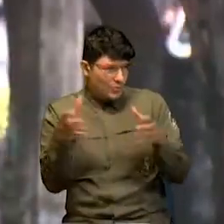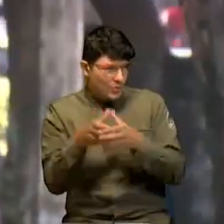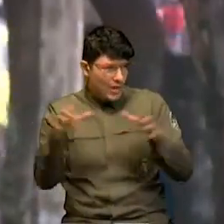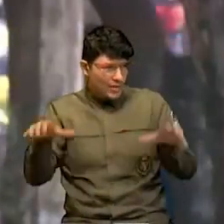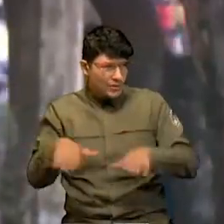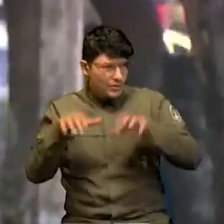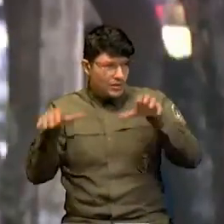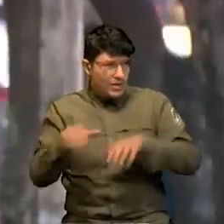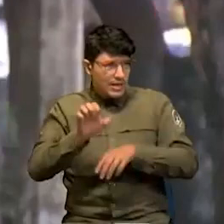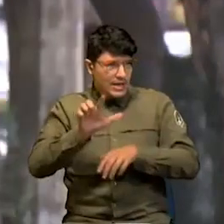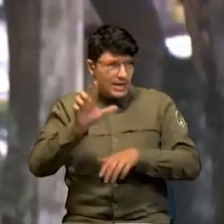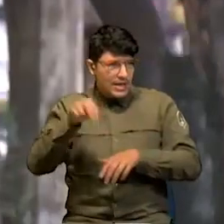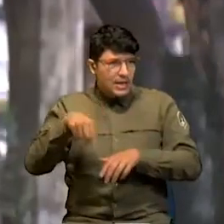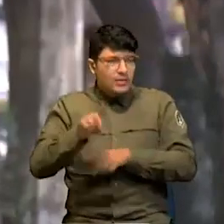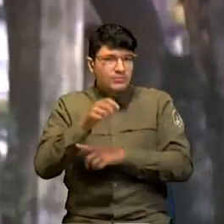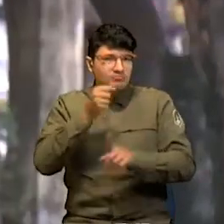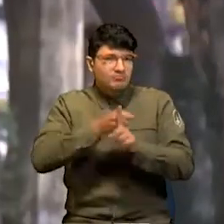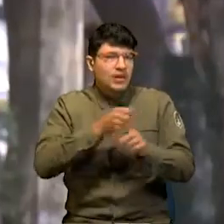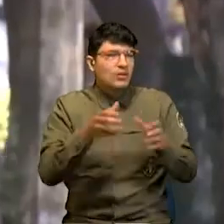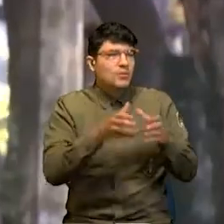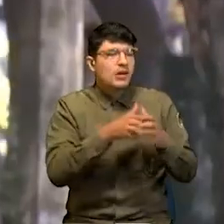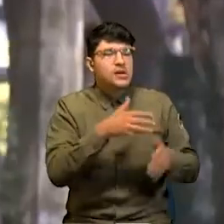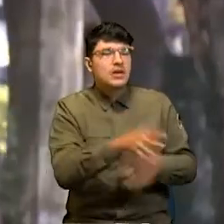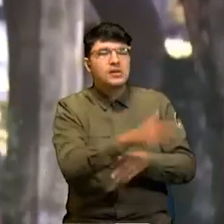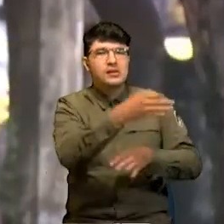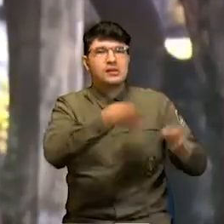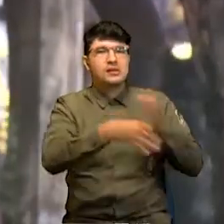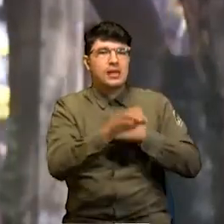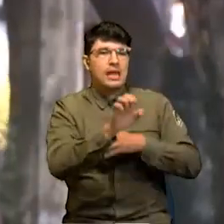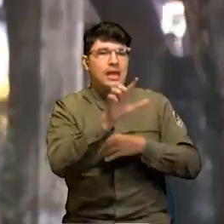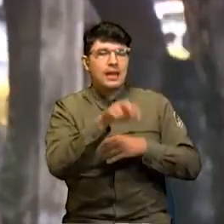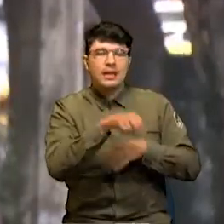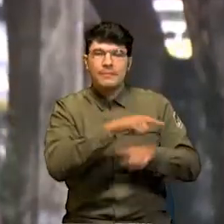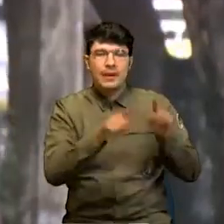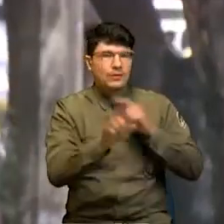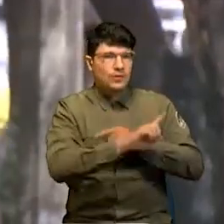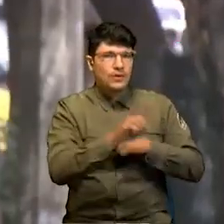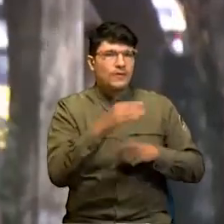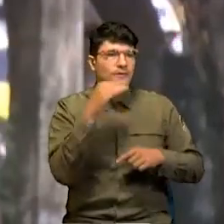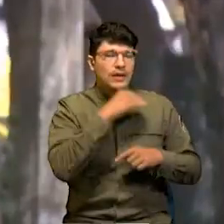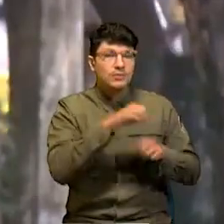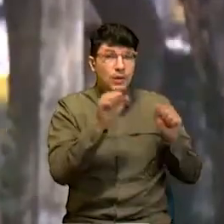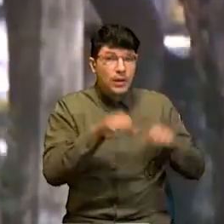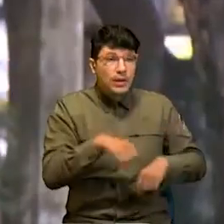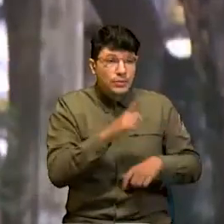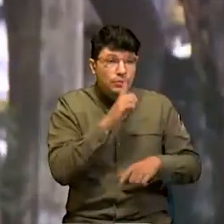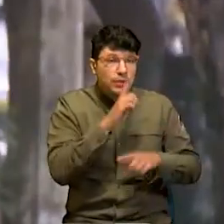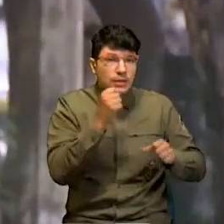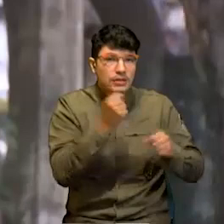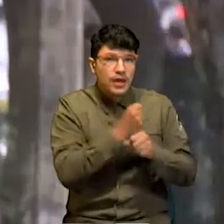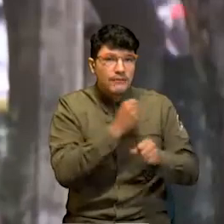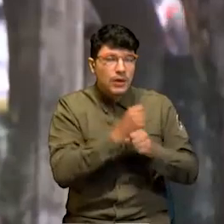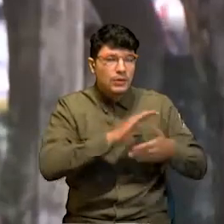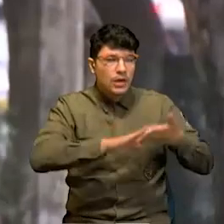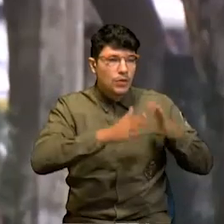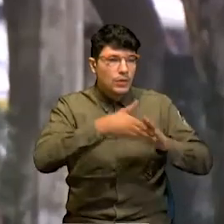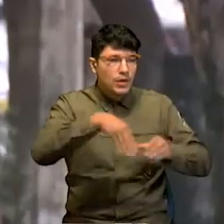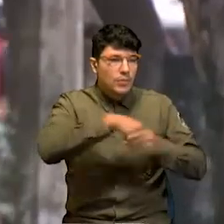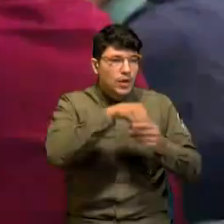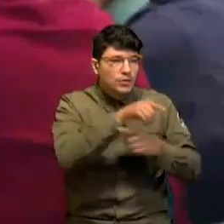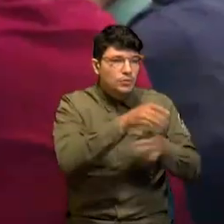del ELN, que se tratarían de delincuentes que se hacen pasar por esa estructura criminal para silenciar el trabajo comunal allí en Los